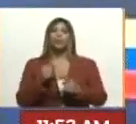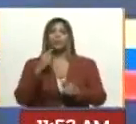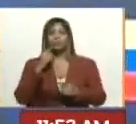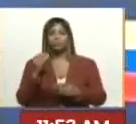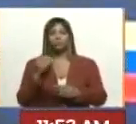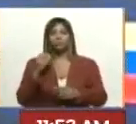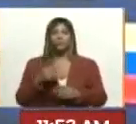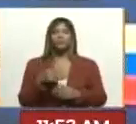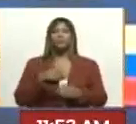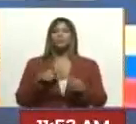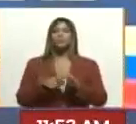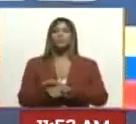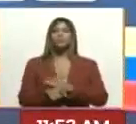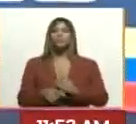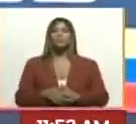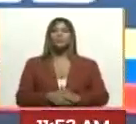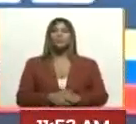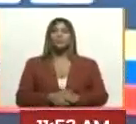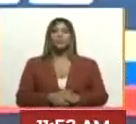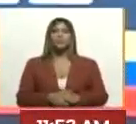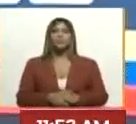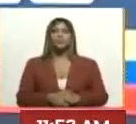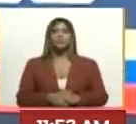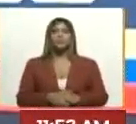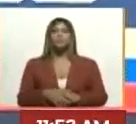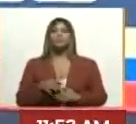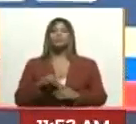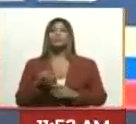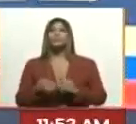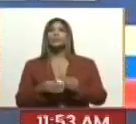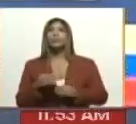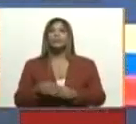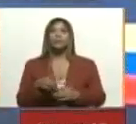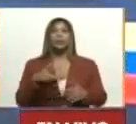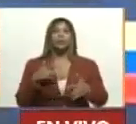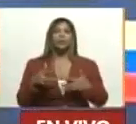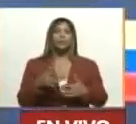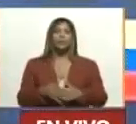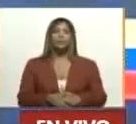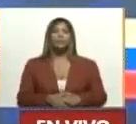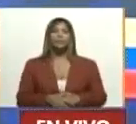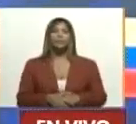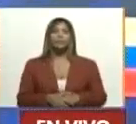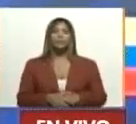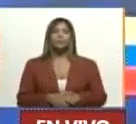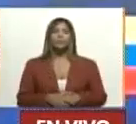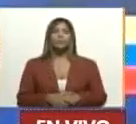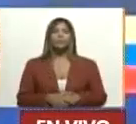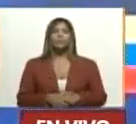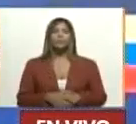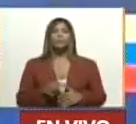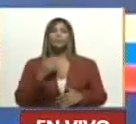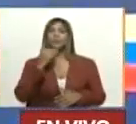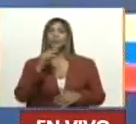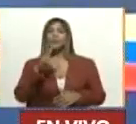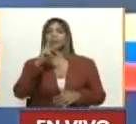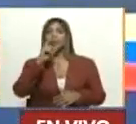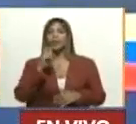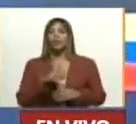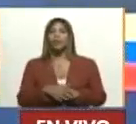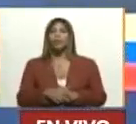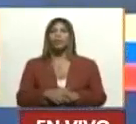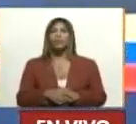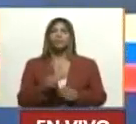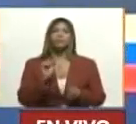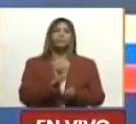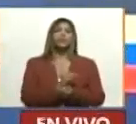recibí cuando entré en el recinto en que se está realizando la actividad fue que a 3 años de nuestro